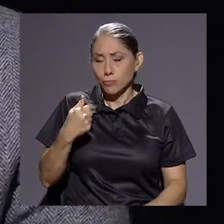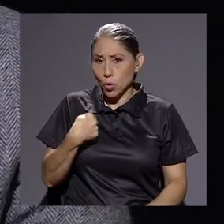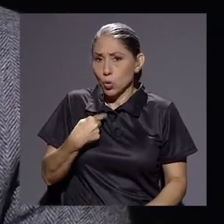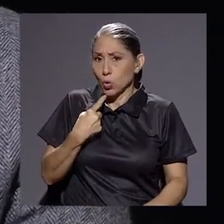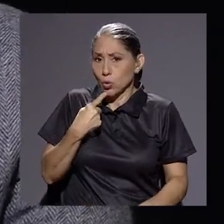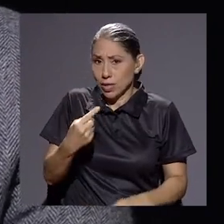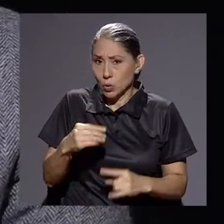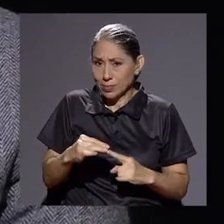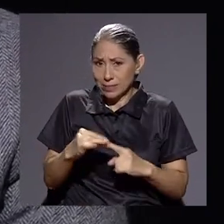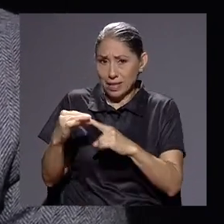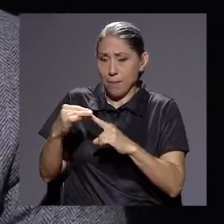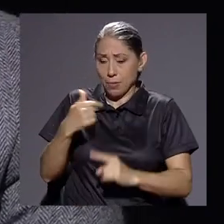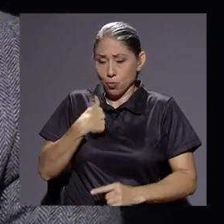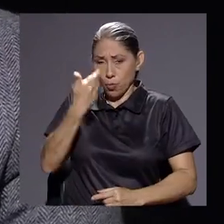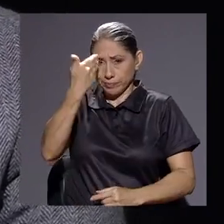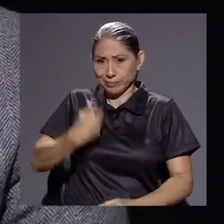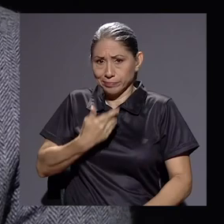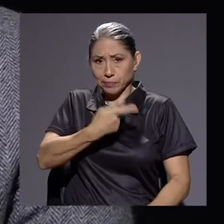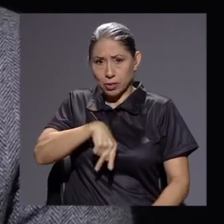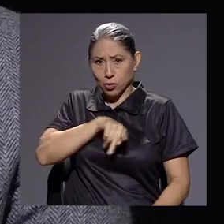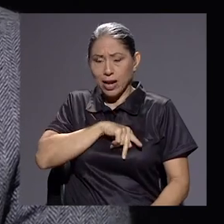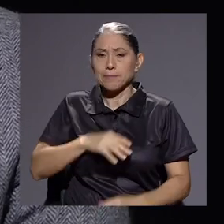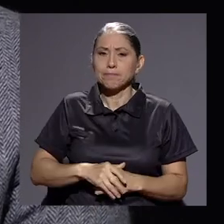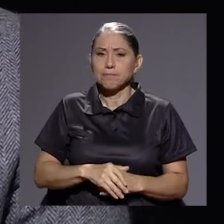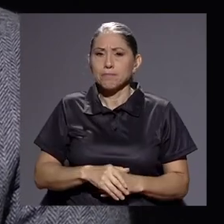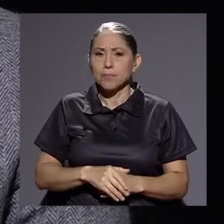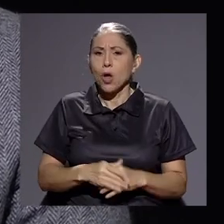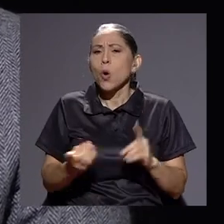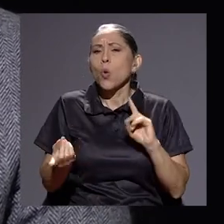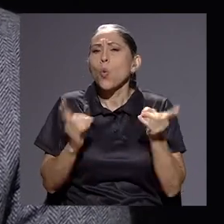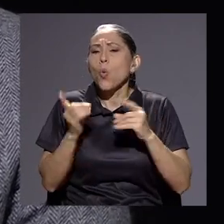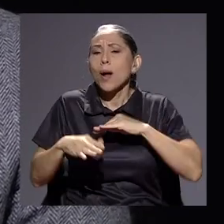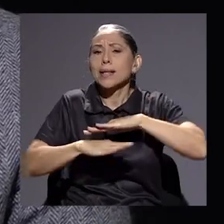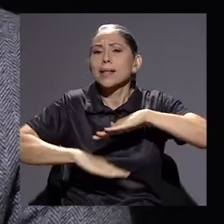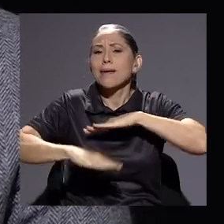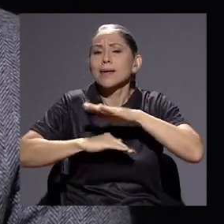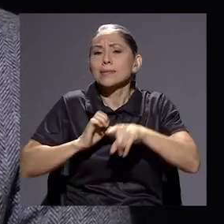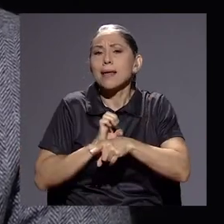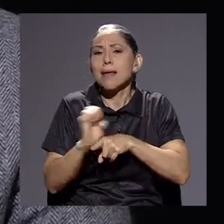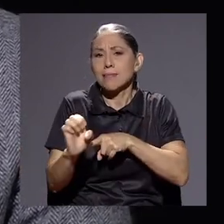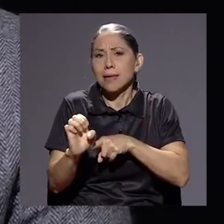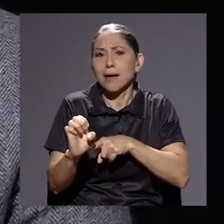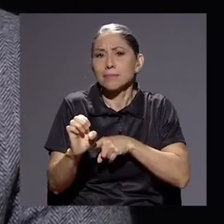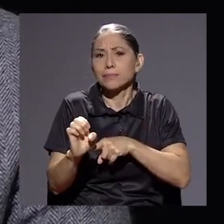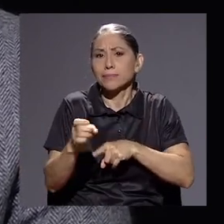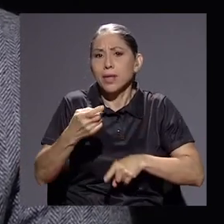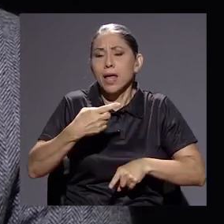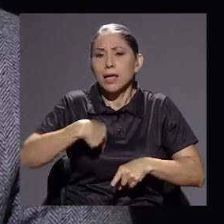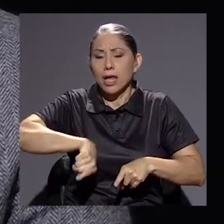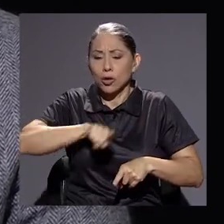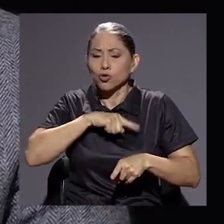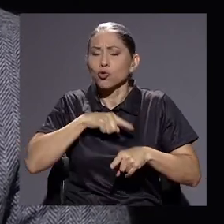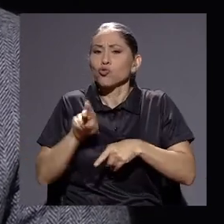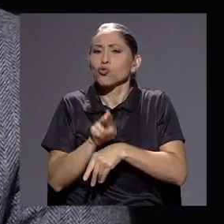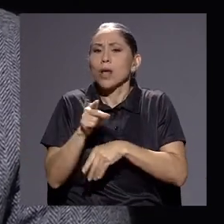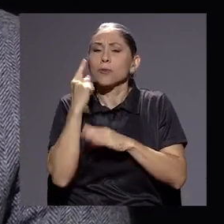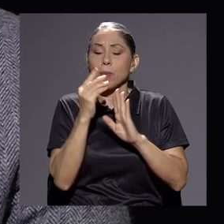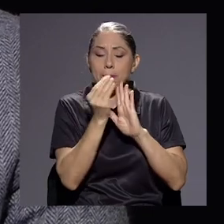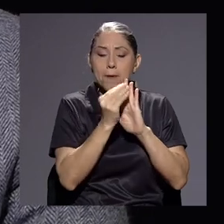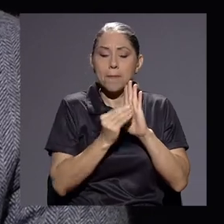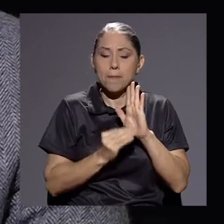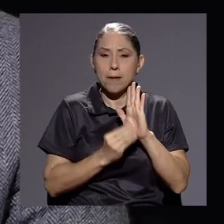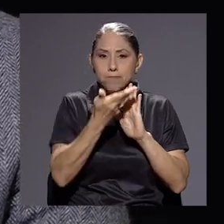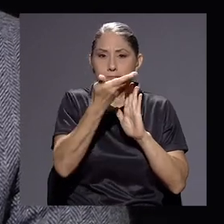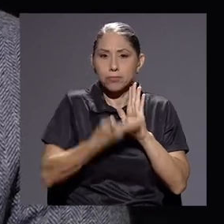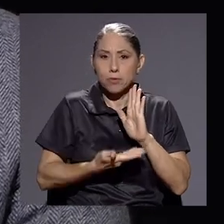esto lo digo más que nada a un título personal, es cuál es la base ética sobre la cual montamos el documento o cuál es la base ética de